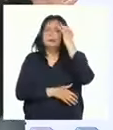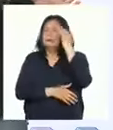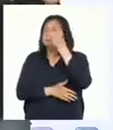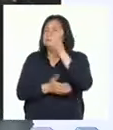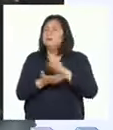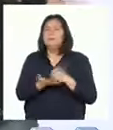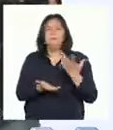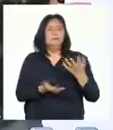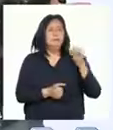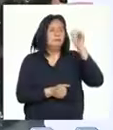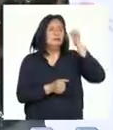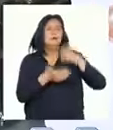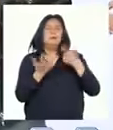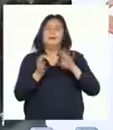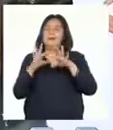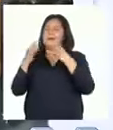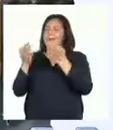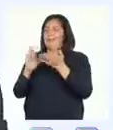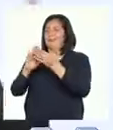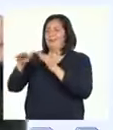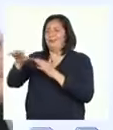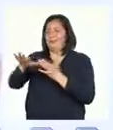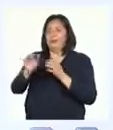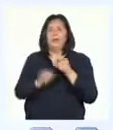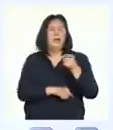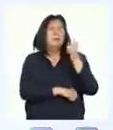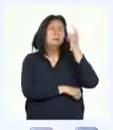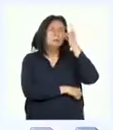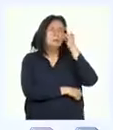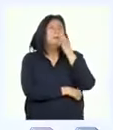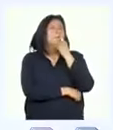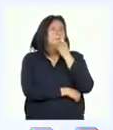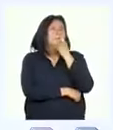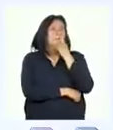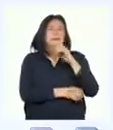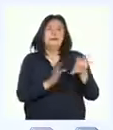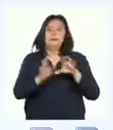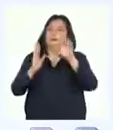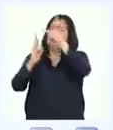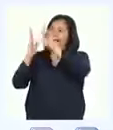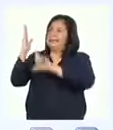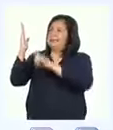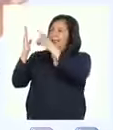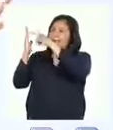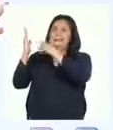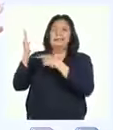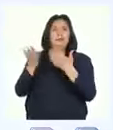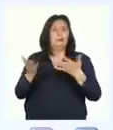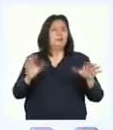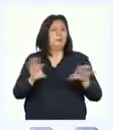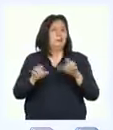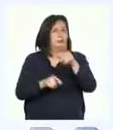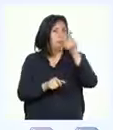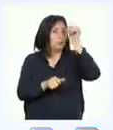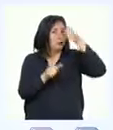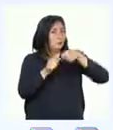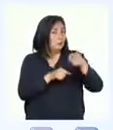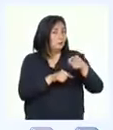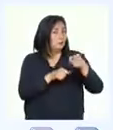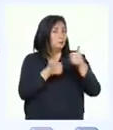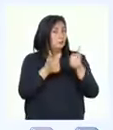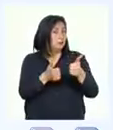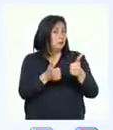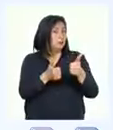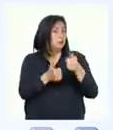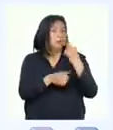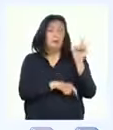y experiencias de nuestra familia y comunidad. Pensando en ello, elaboramos una lista de actividades. ¿Las recuerdan? Muy